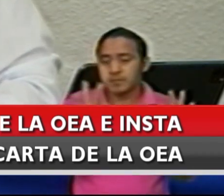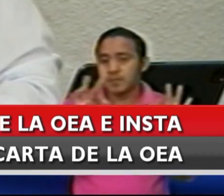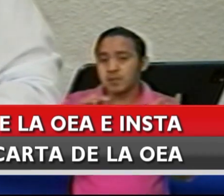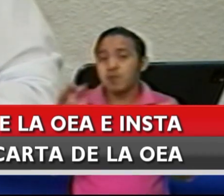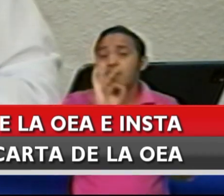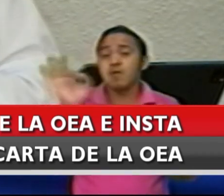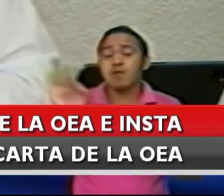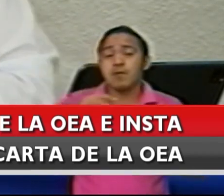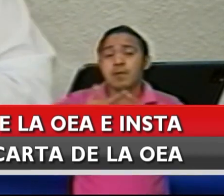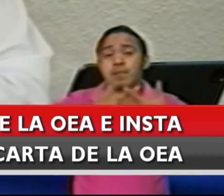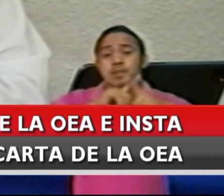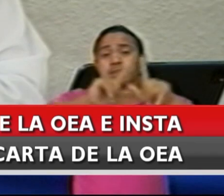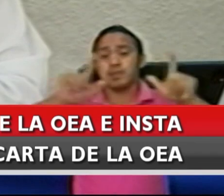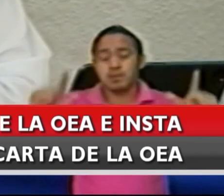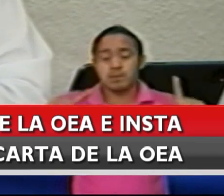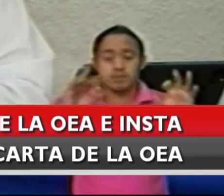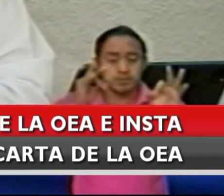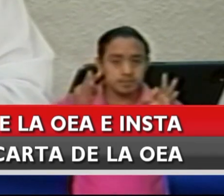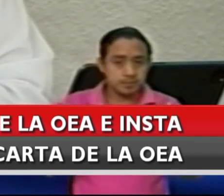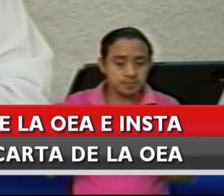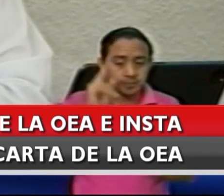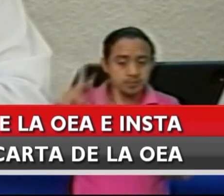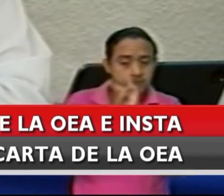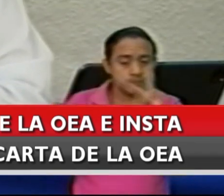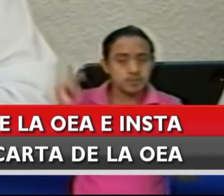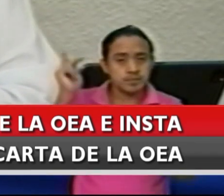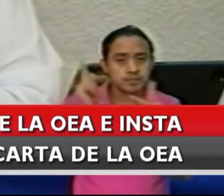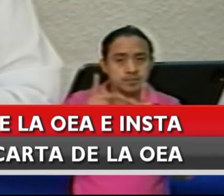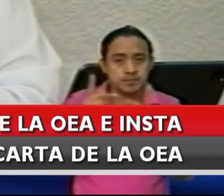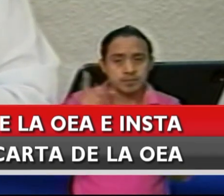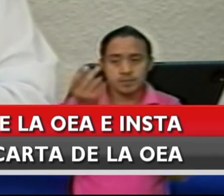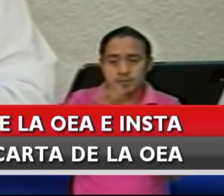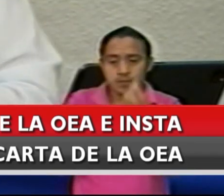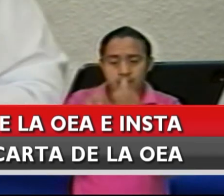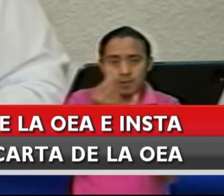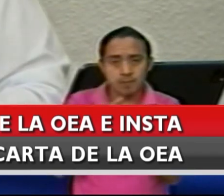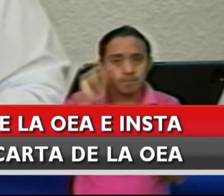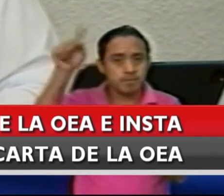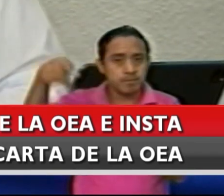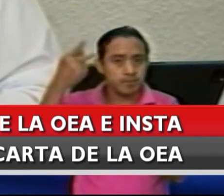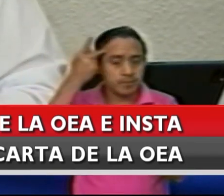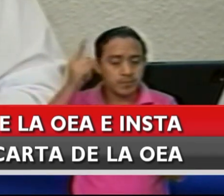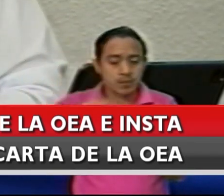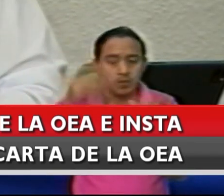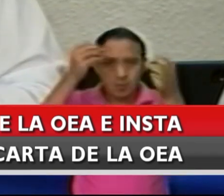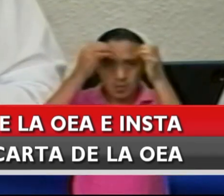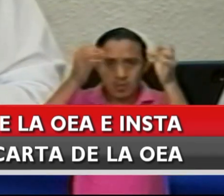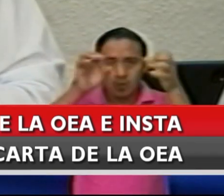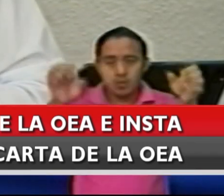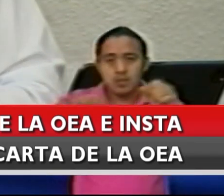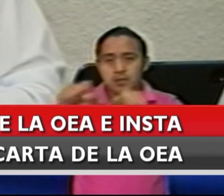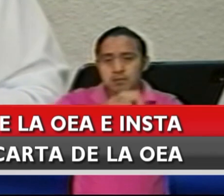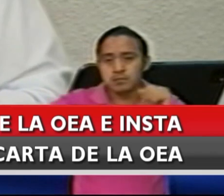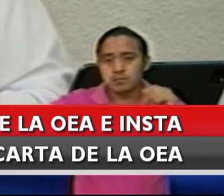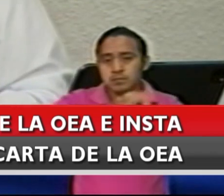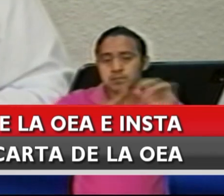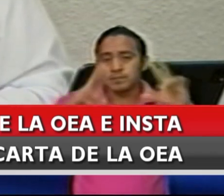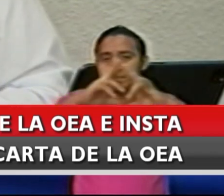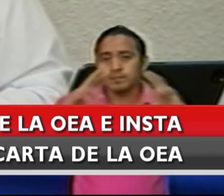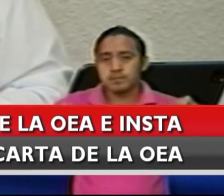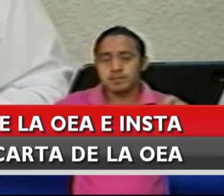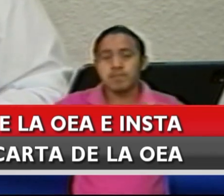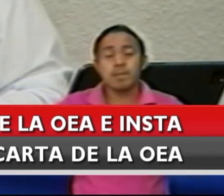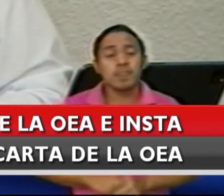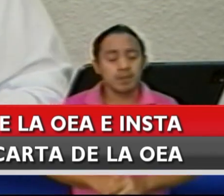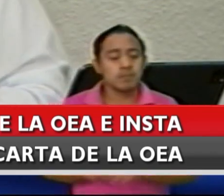libremente en la construcción y perfeccionamiento del sistema económico, político, cultural y social de la nación, y